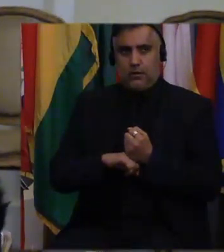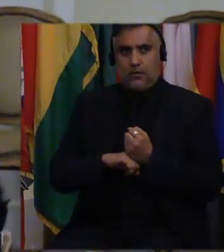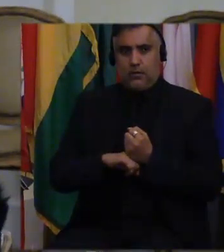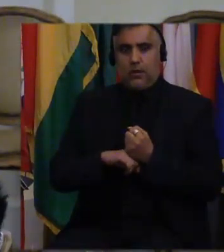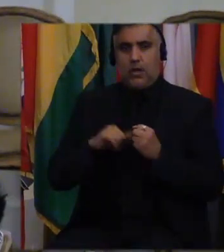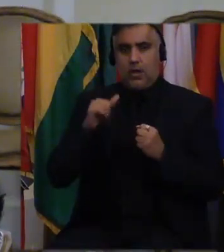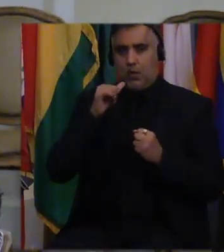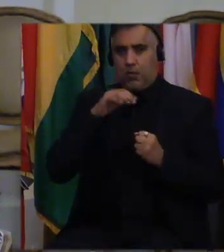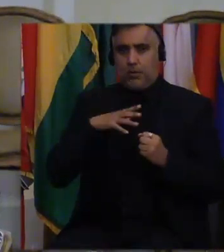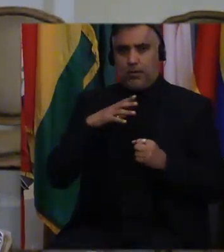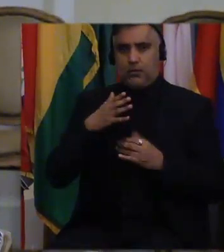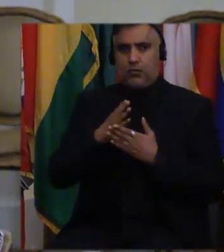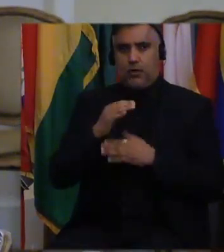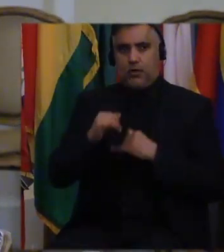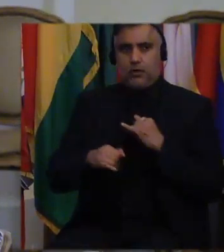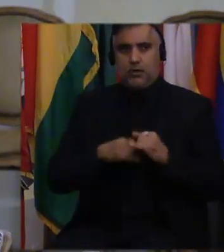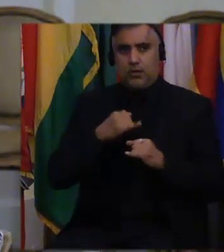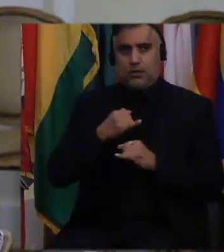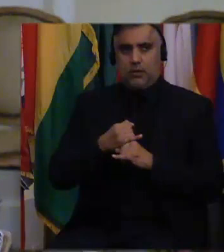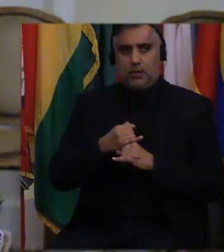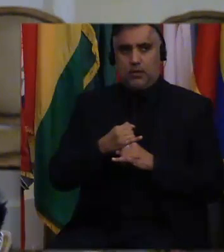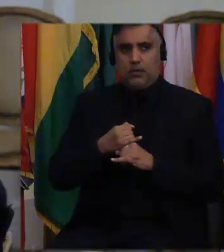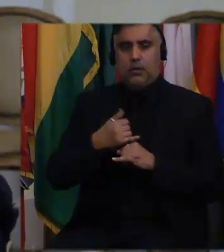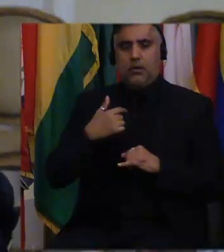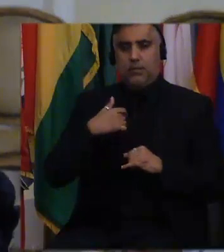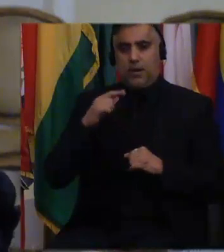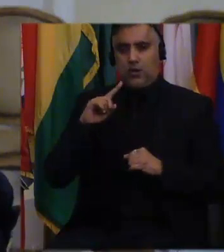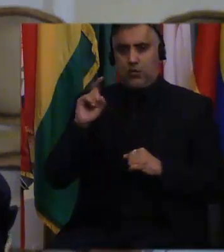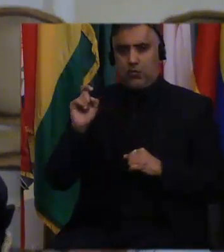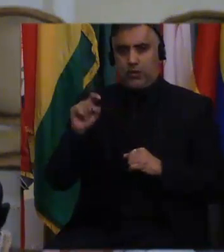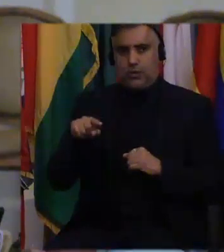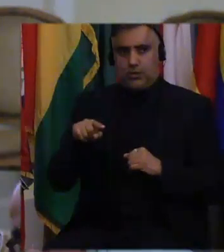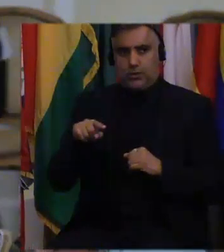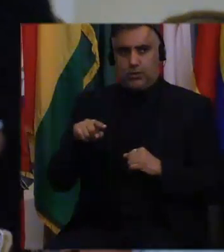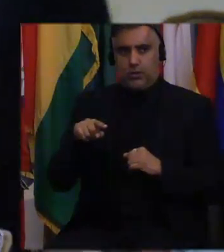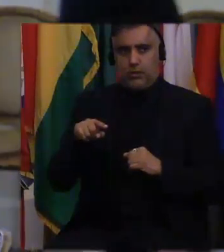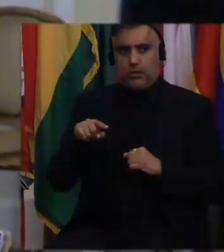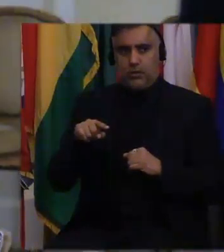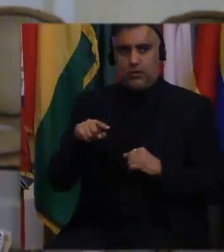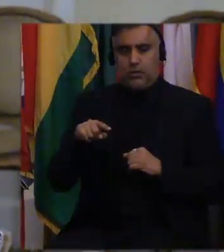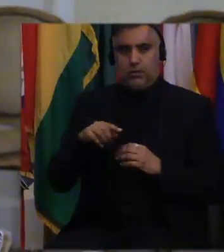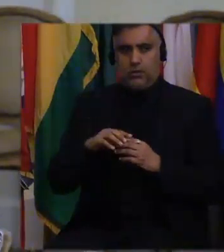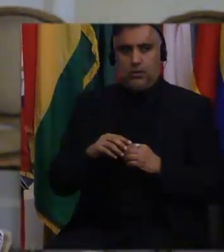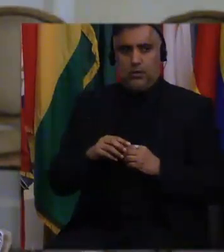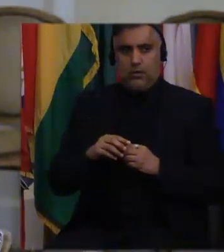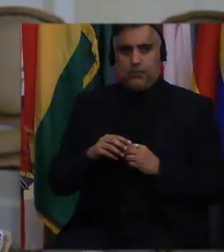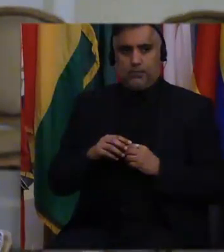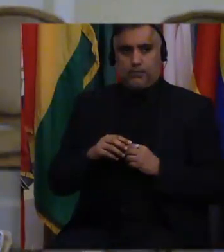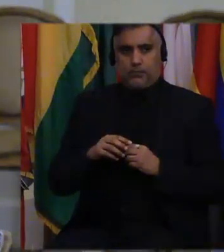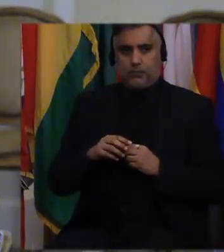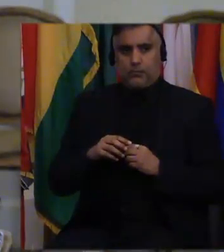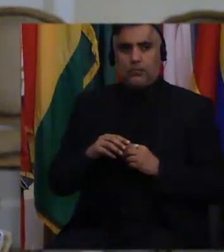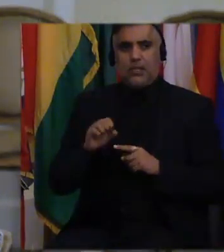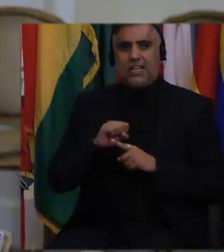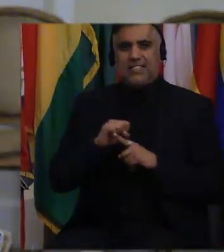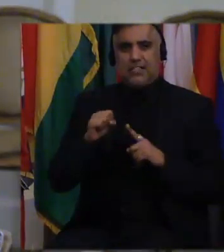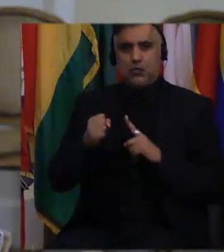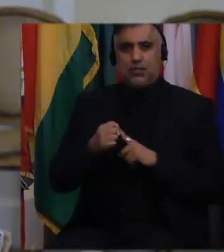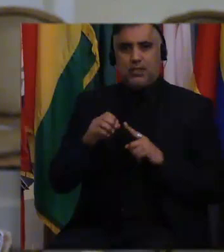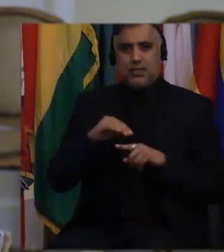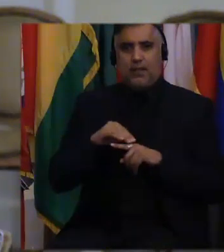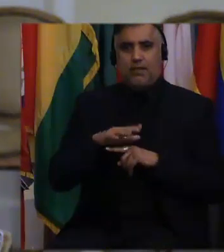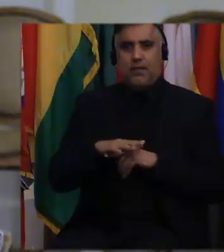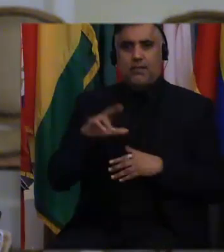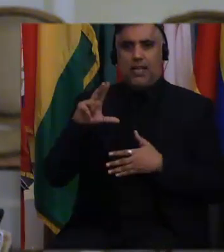International. Pero mi pregunta ahora será respecto de una realidad más de la Latinoamérica. La organización